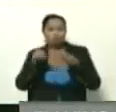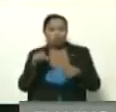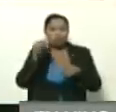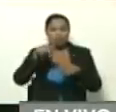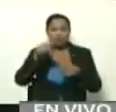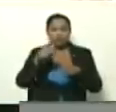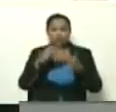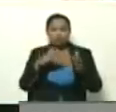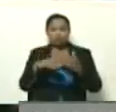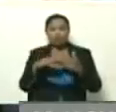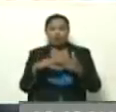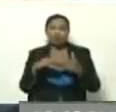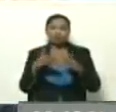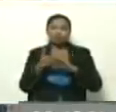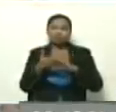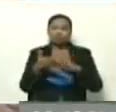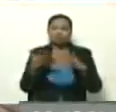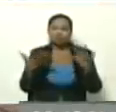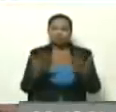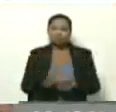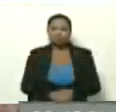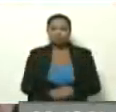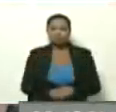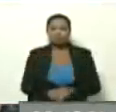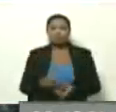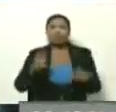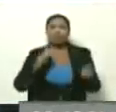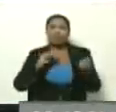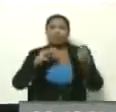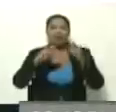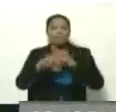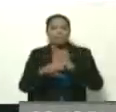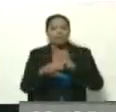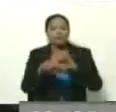va a convertir